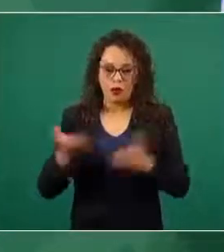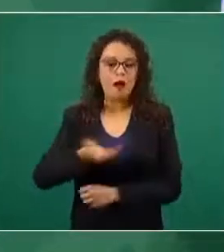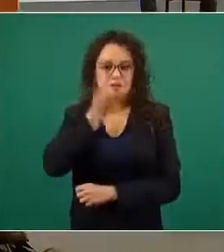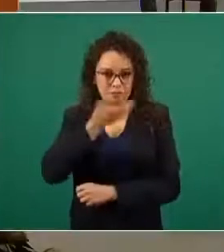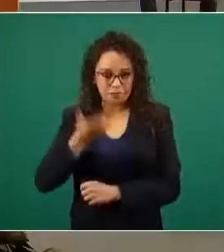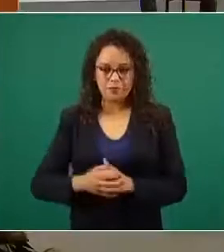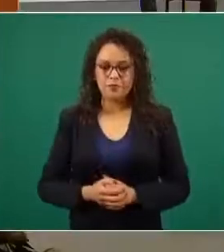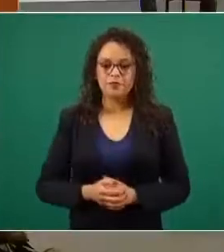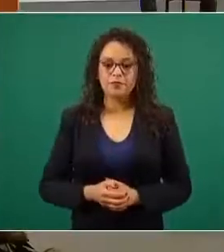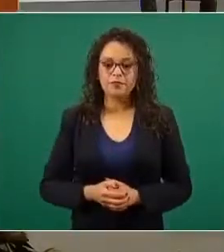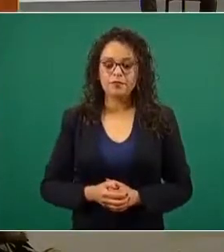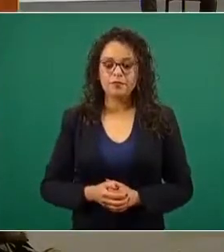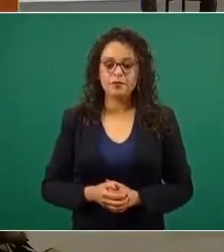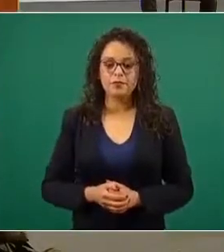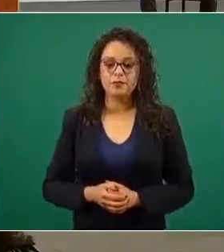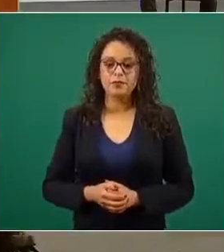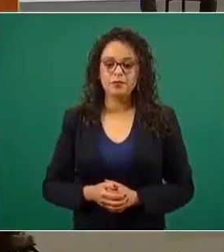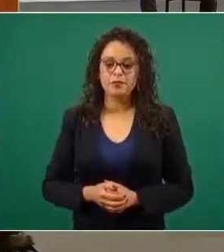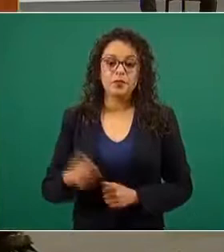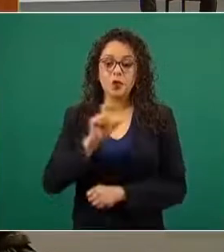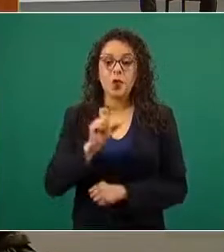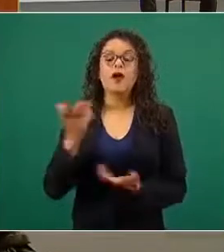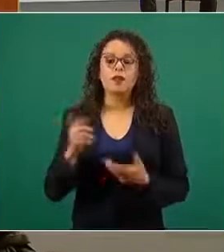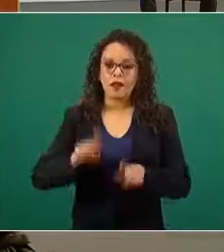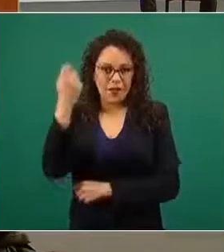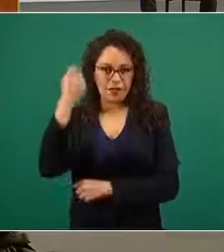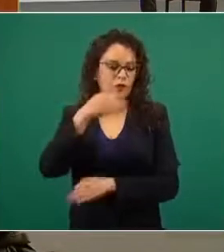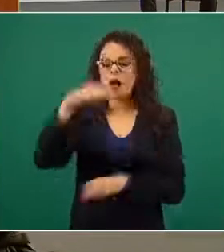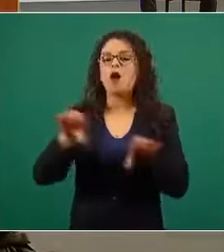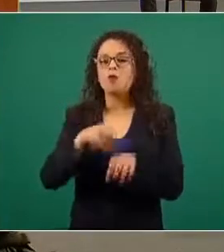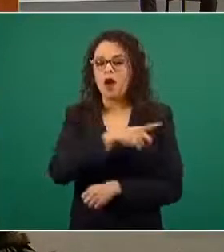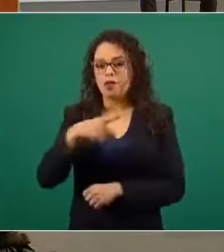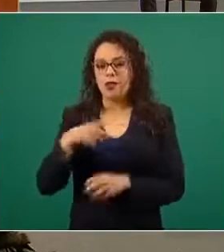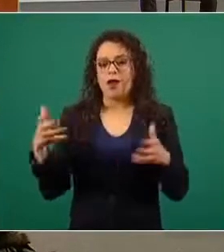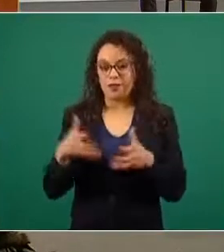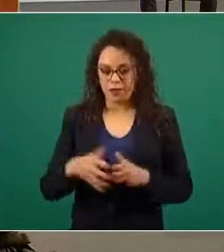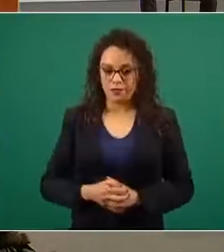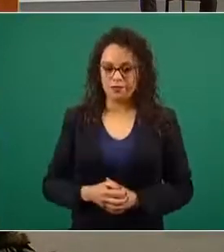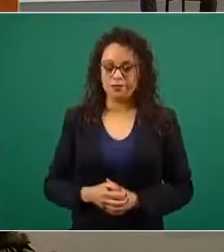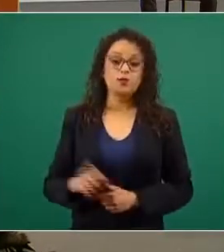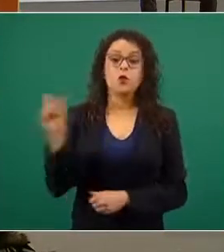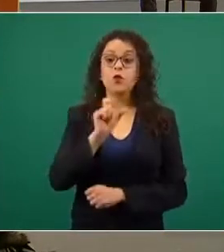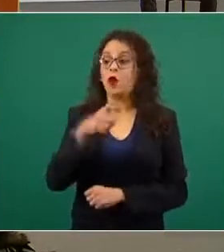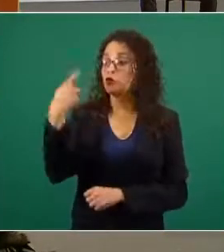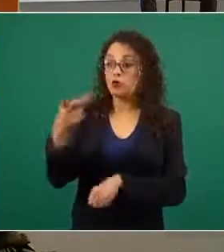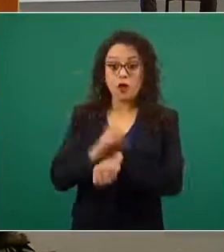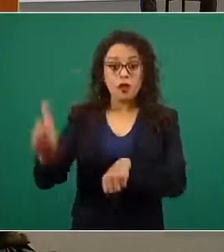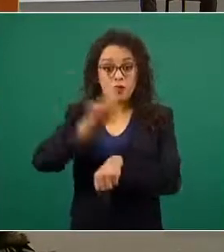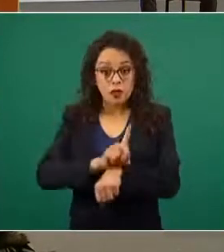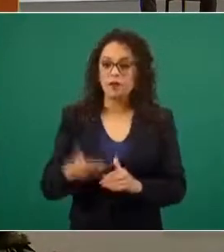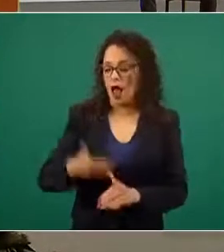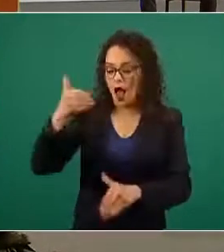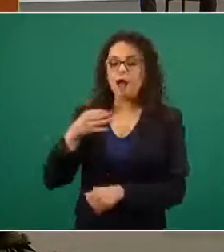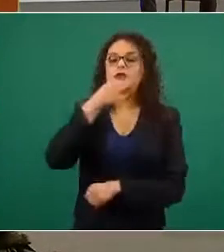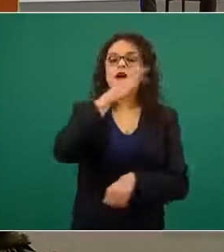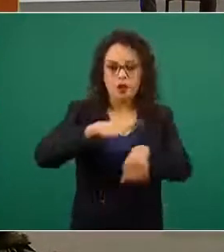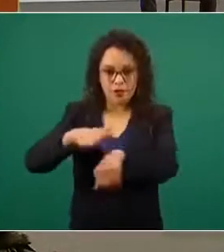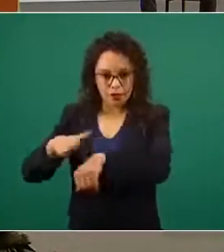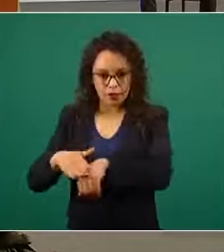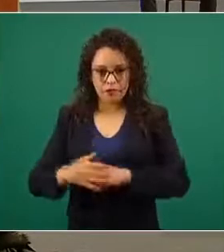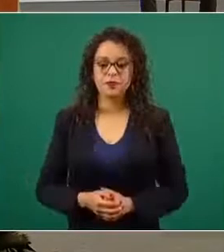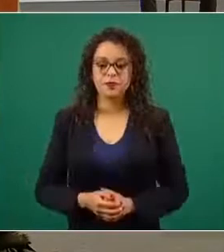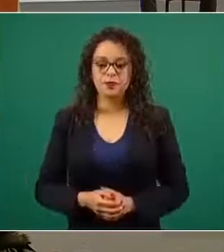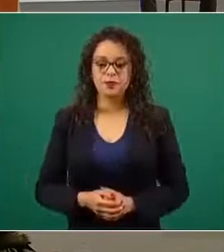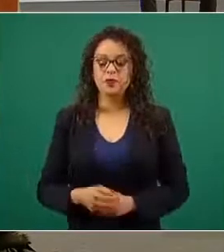este encuentro cuando repito, se entregan las pensiones. Entonces, llegan el día que les va a corresponder, se va a avisar con tiempo, ya está ahí la brigada,